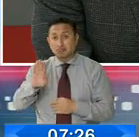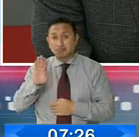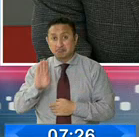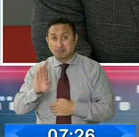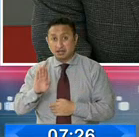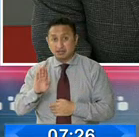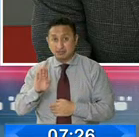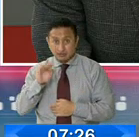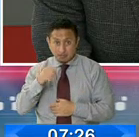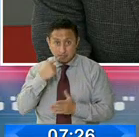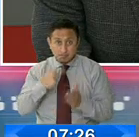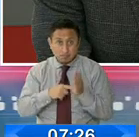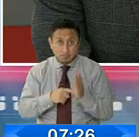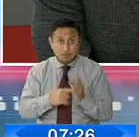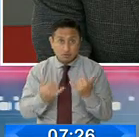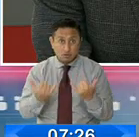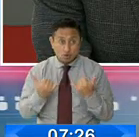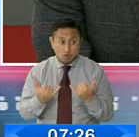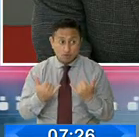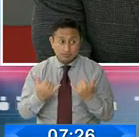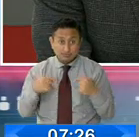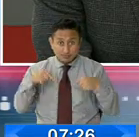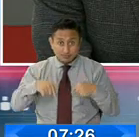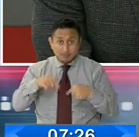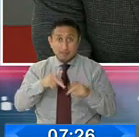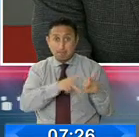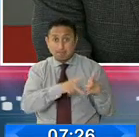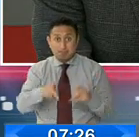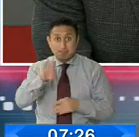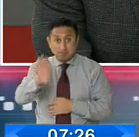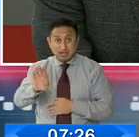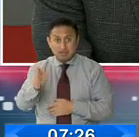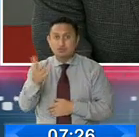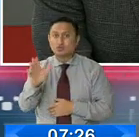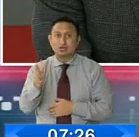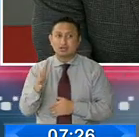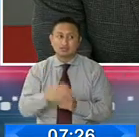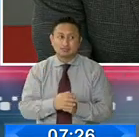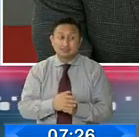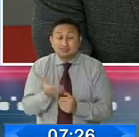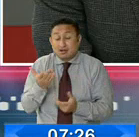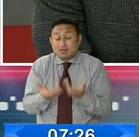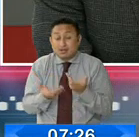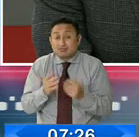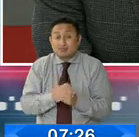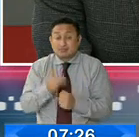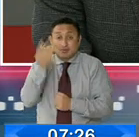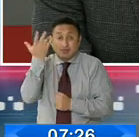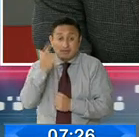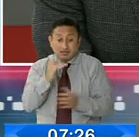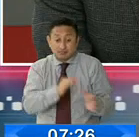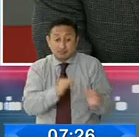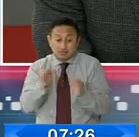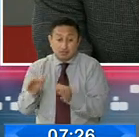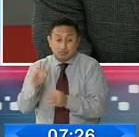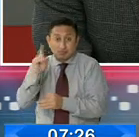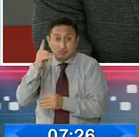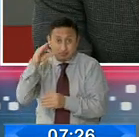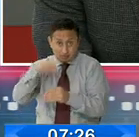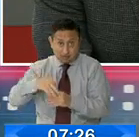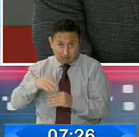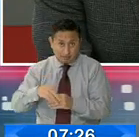el momento le puedo decir que no hay plan B, podría ser una modificación de fecha de primera vuelta, pero